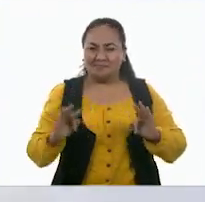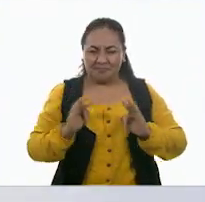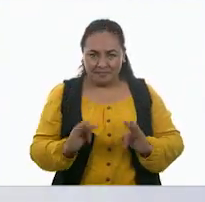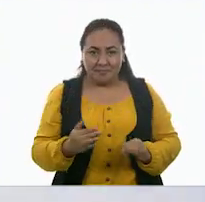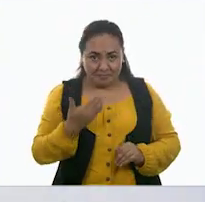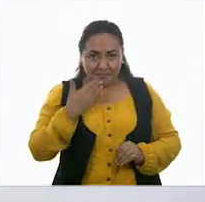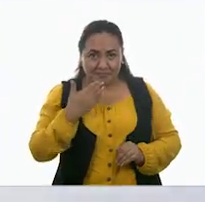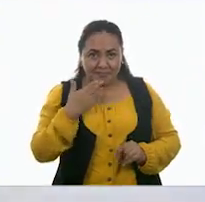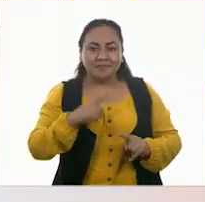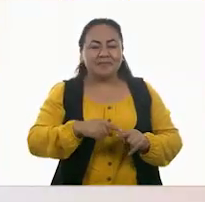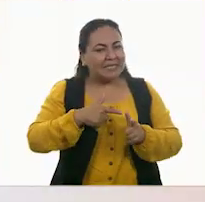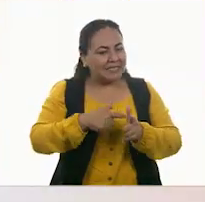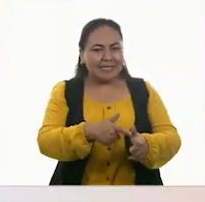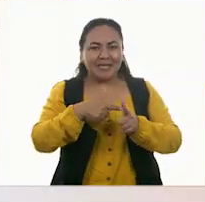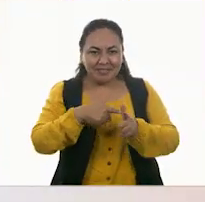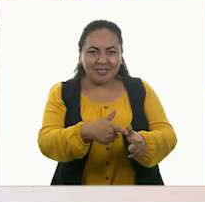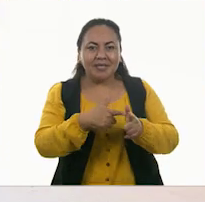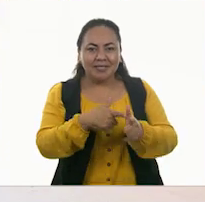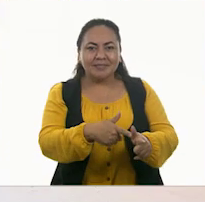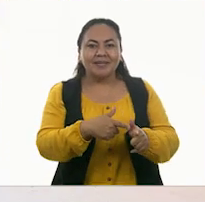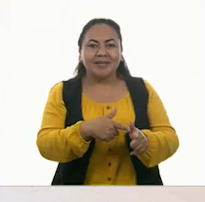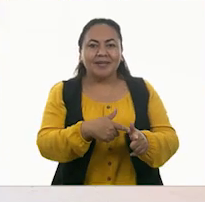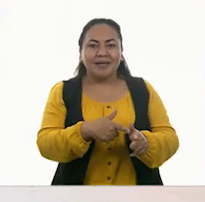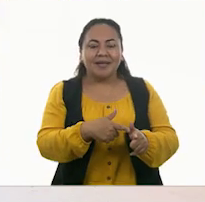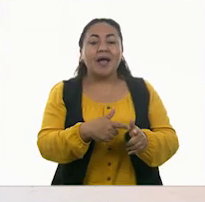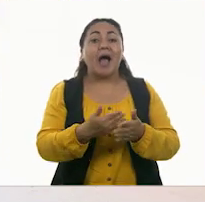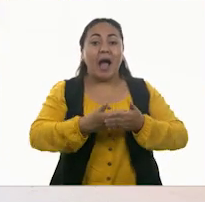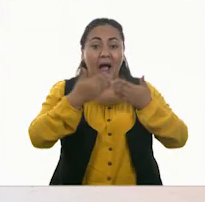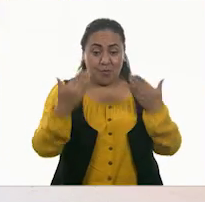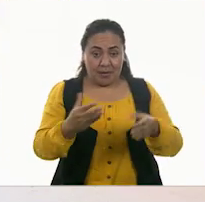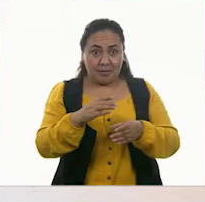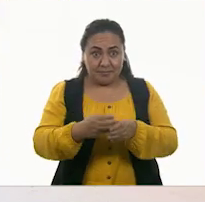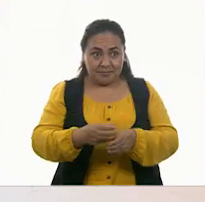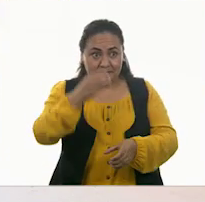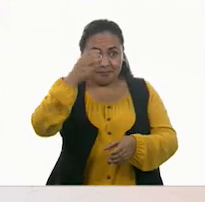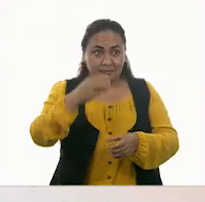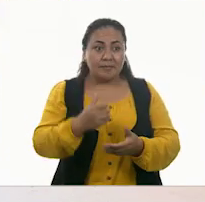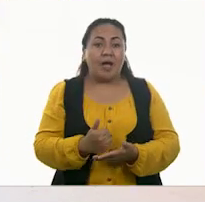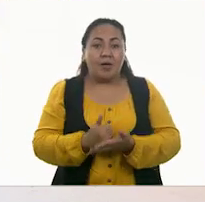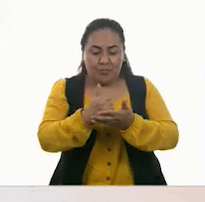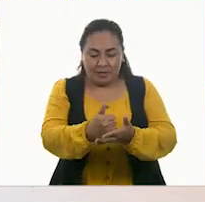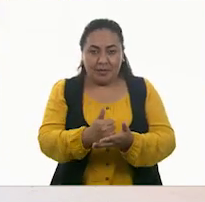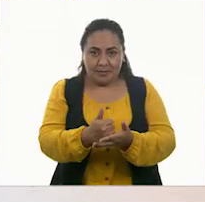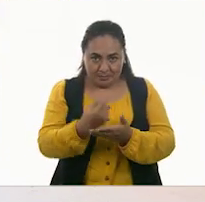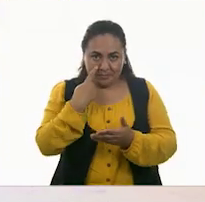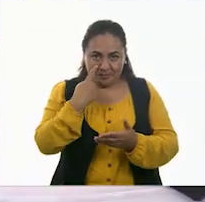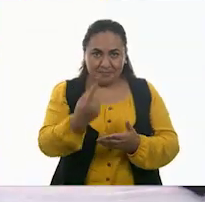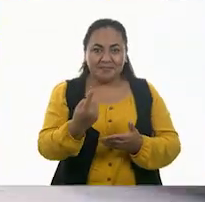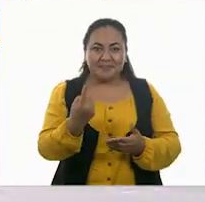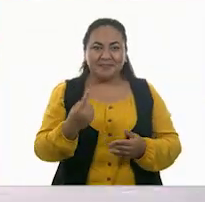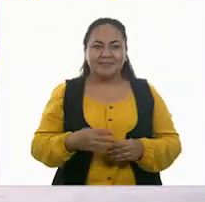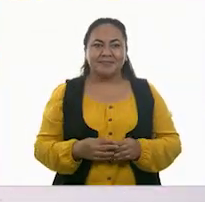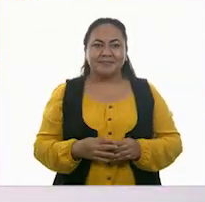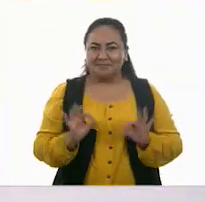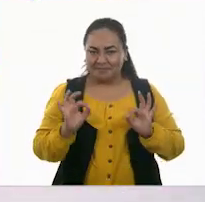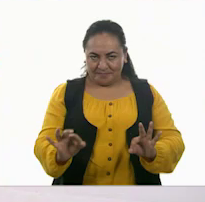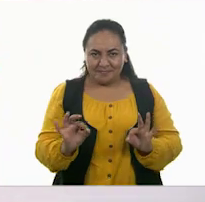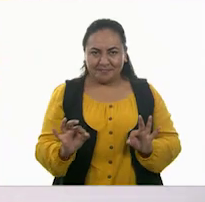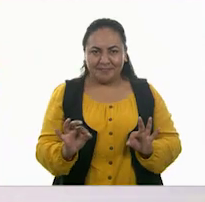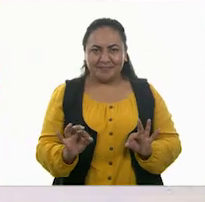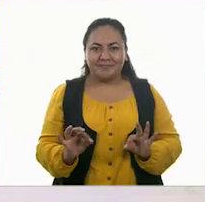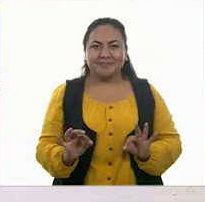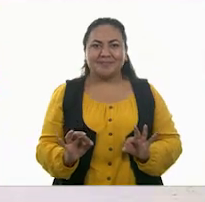bien. Listo. Seguimos manipulando. Ahora, con la botella, tienes que ayudarle. Venga. Ahí está, está dentro.